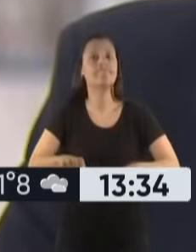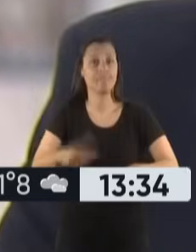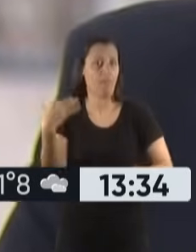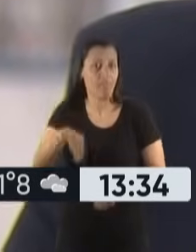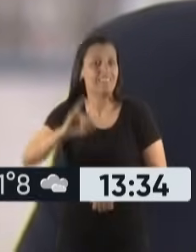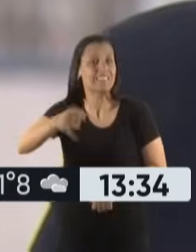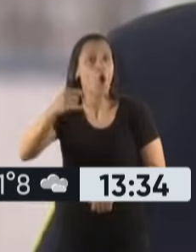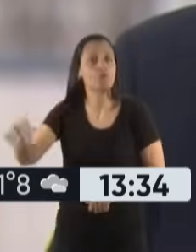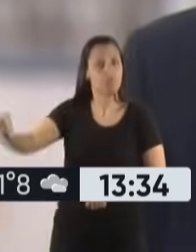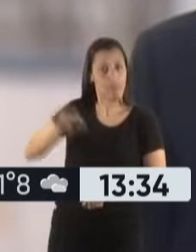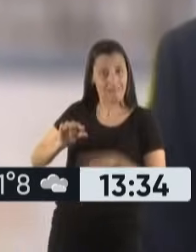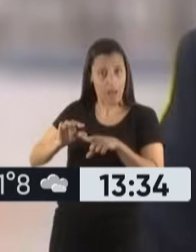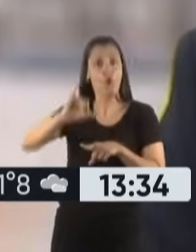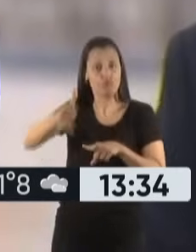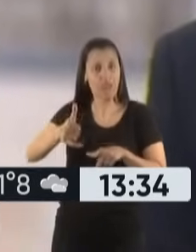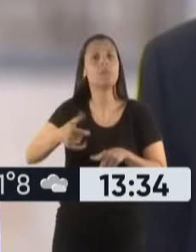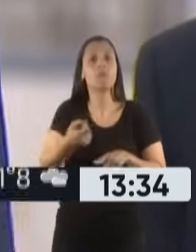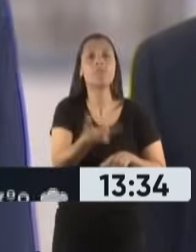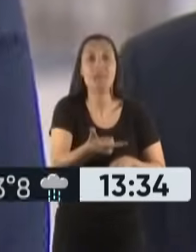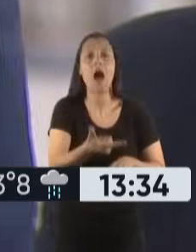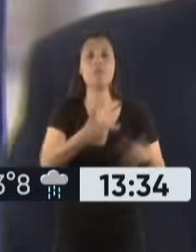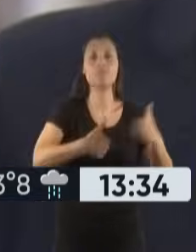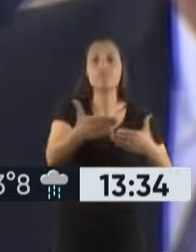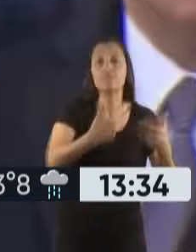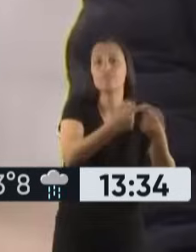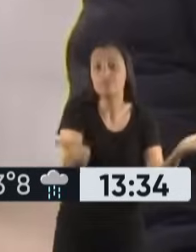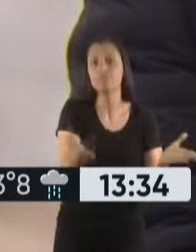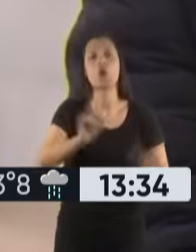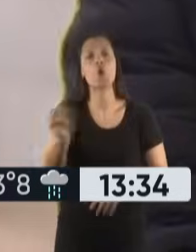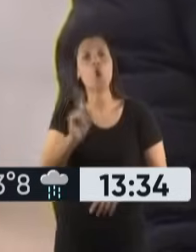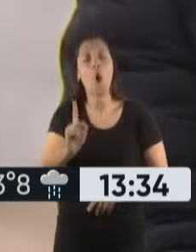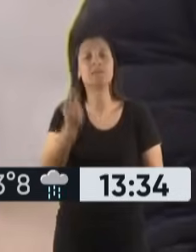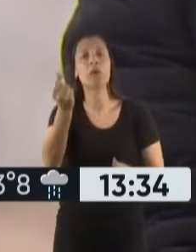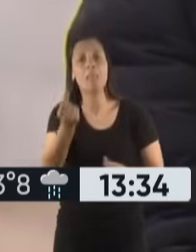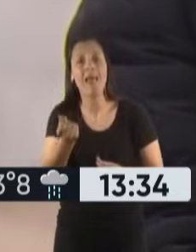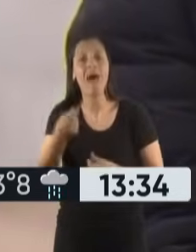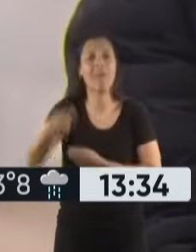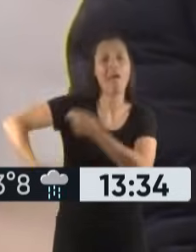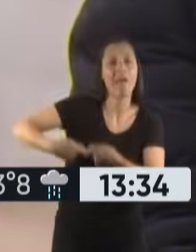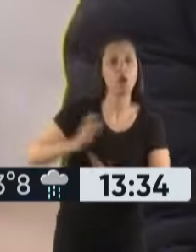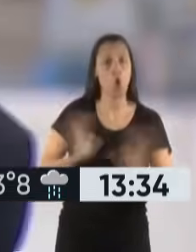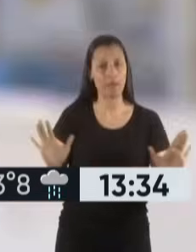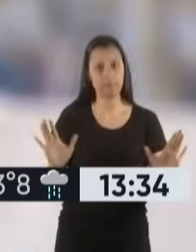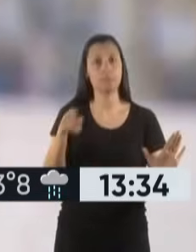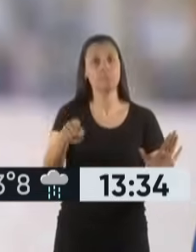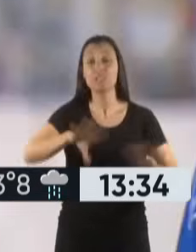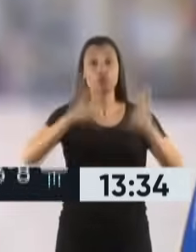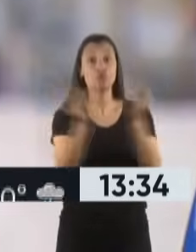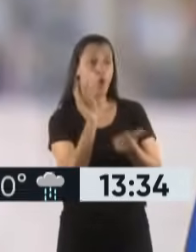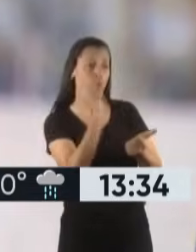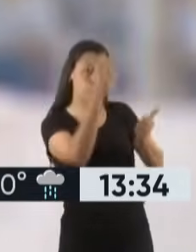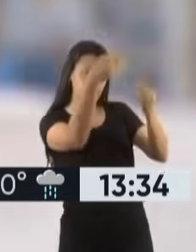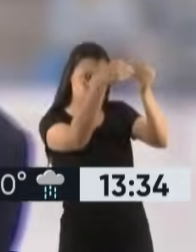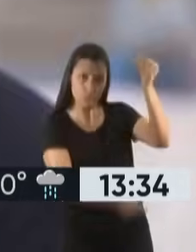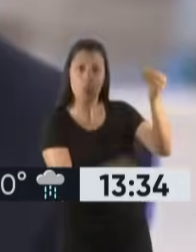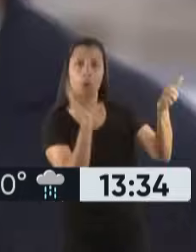hacer. Esto no es timba financiera. Todo lo que vemos acá es